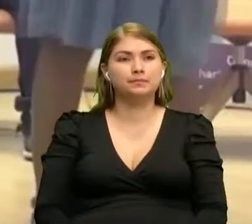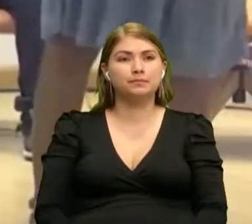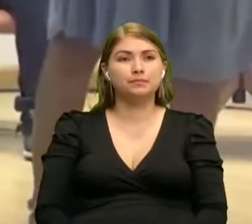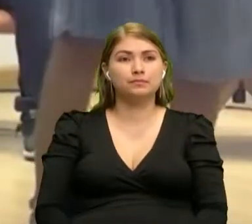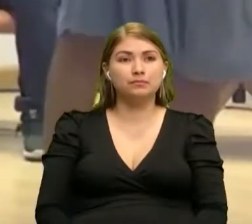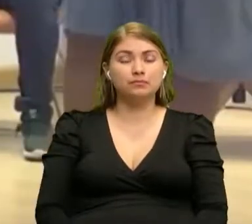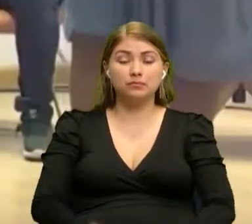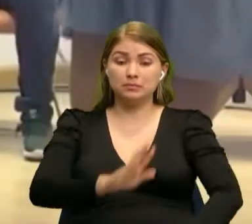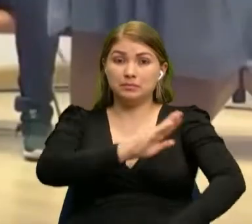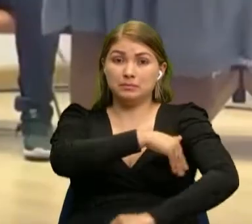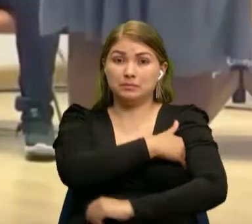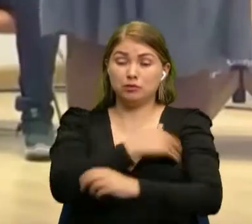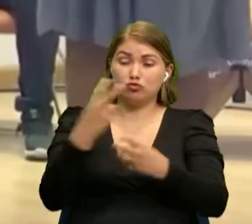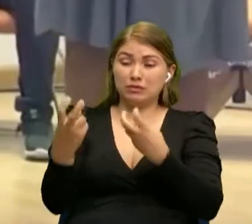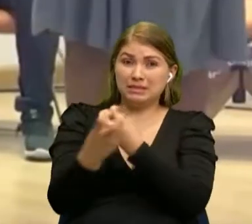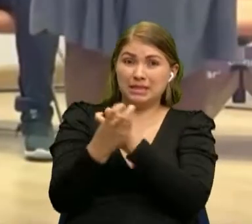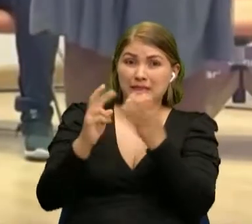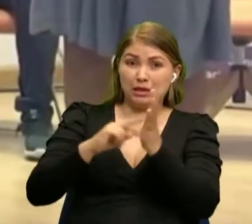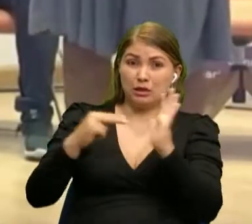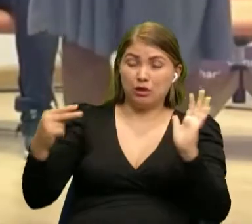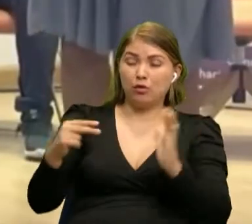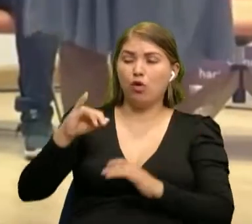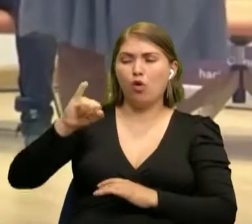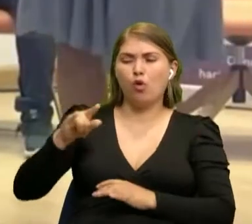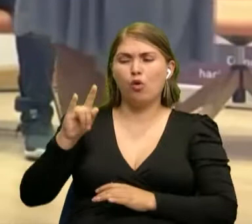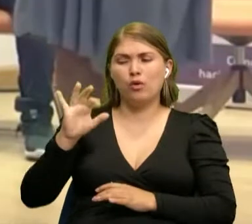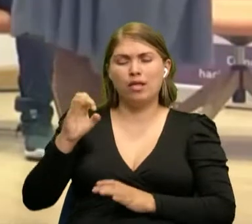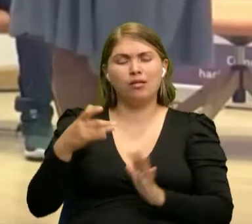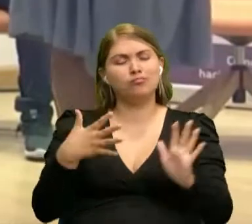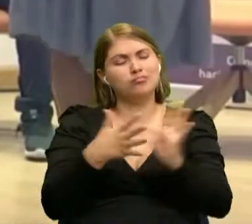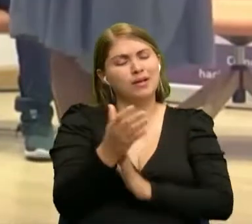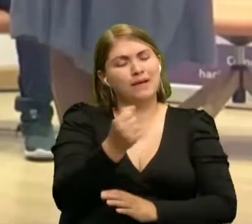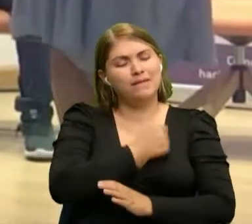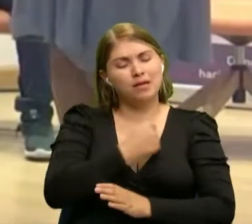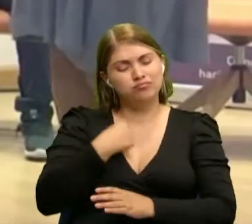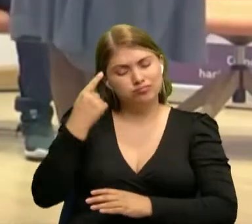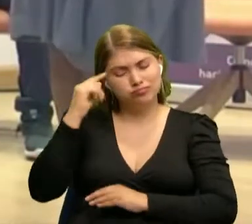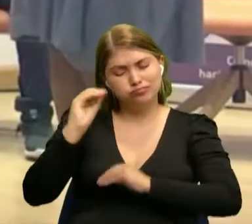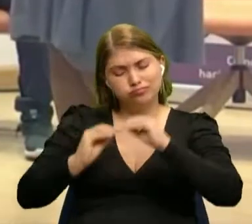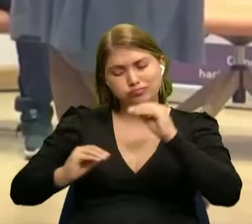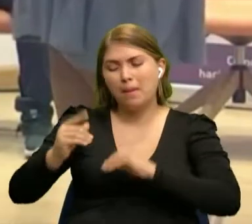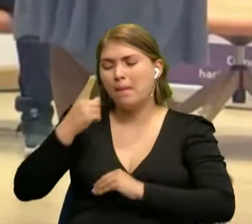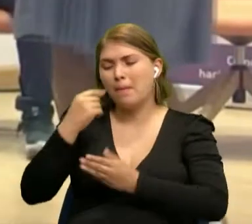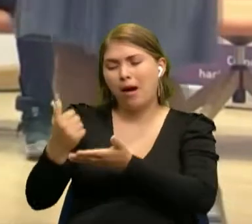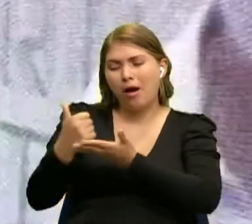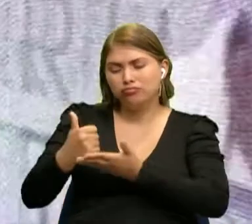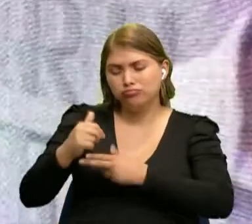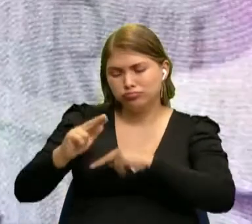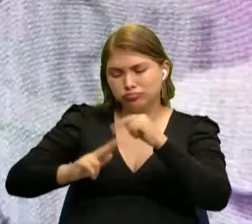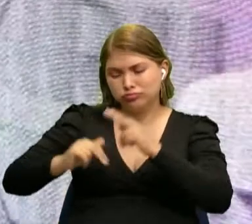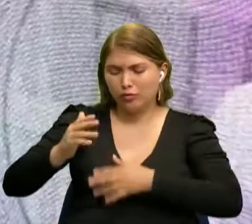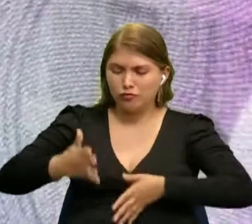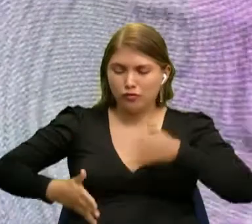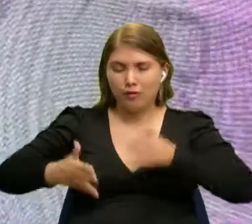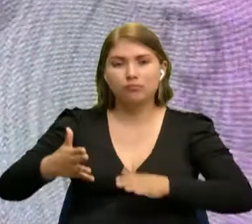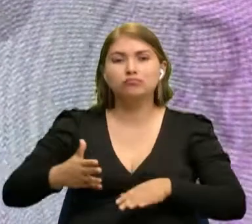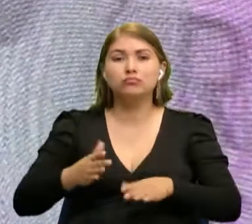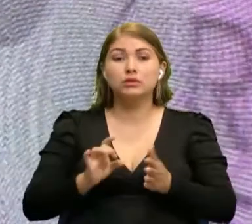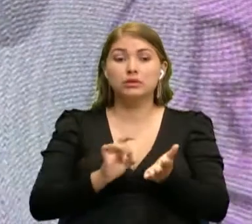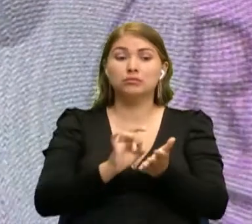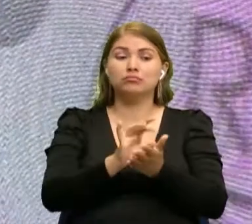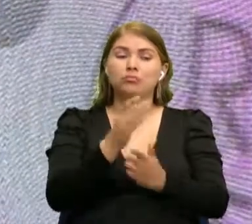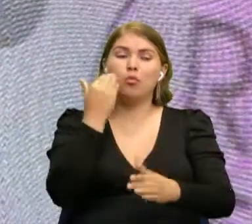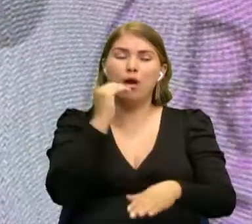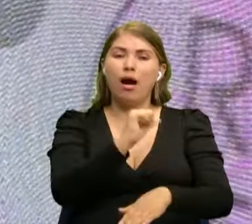Ante la ministra de Ciencia y Tecnología, Julieta contó su pasión por construir robots junto a su padre e incentivó con su mensaje a cientos de